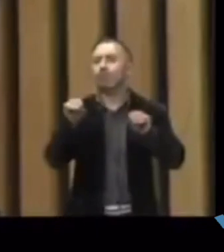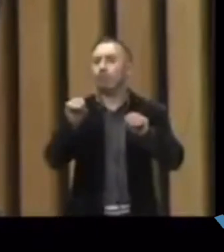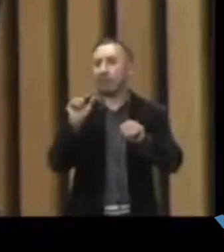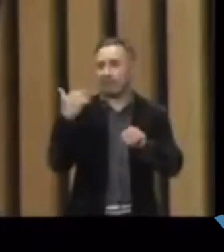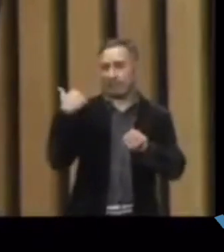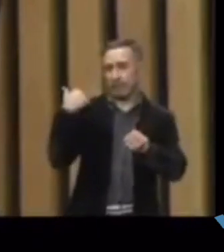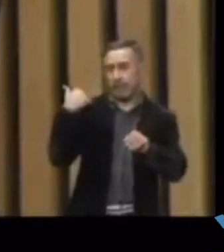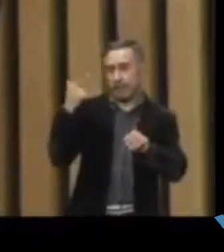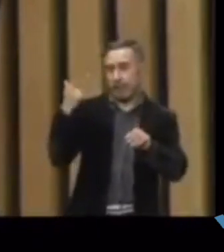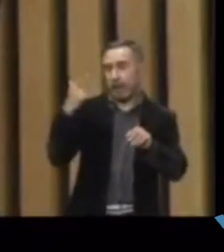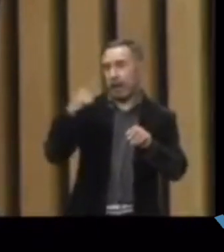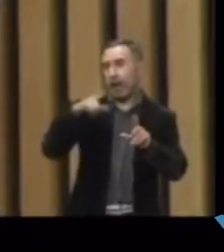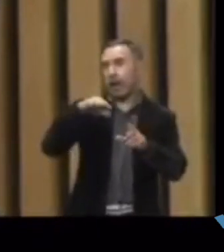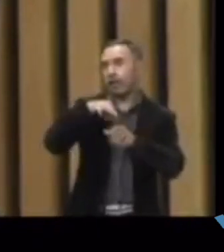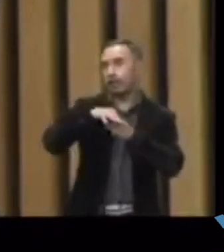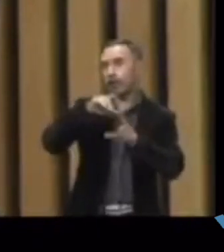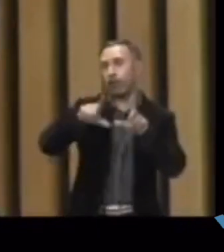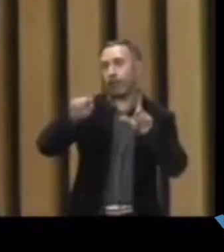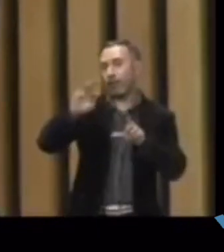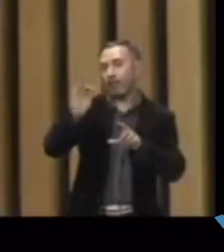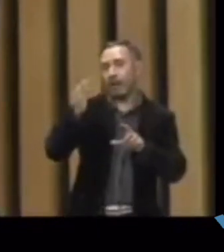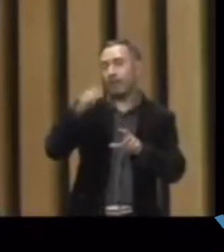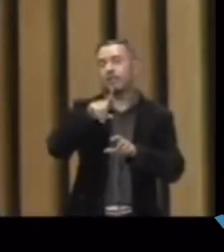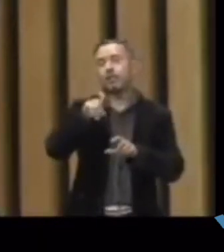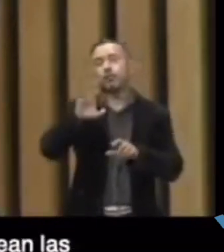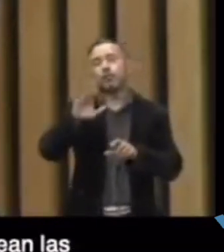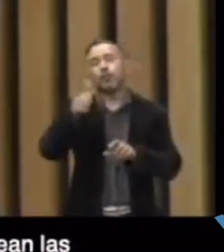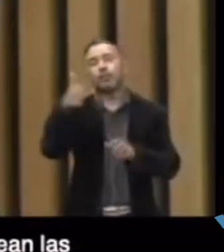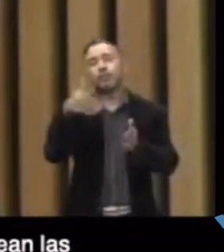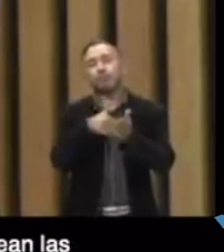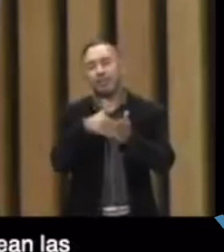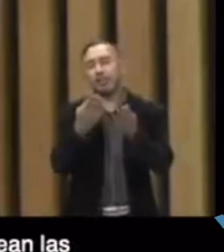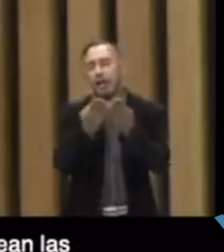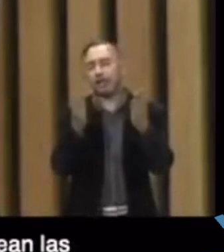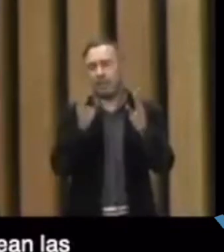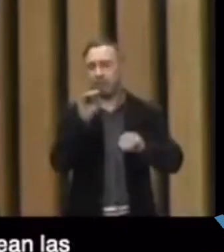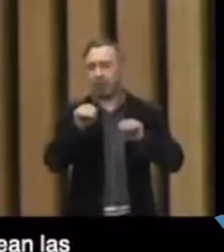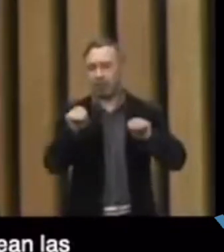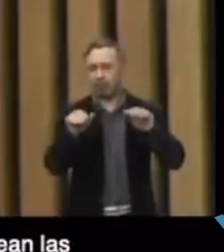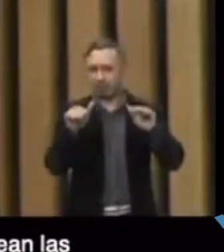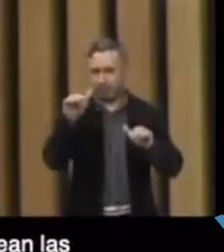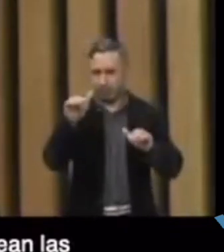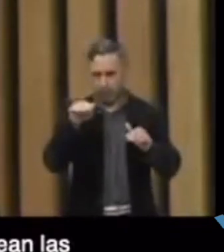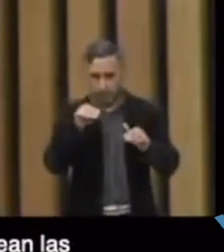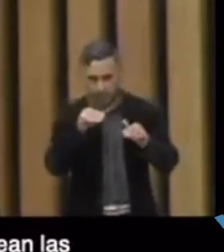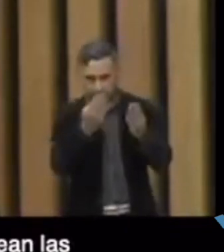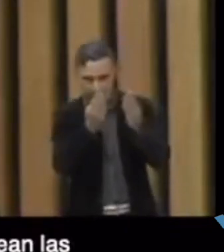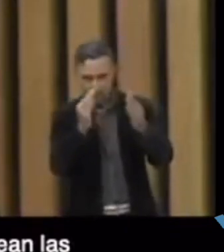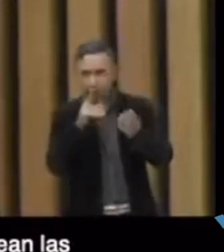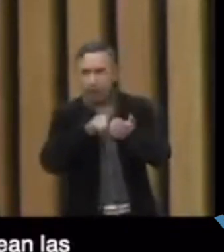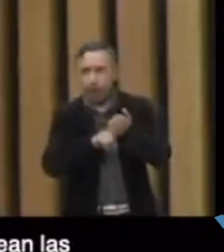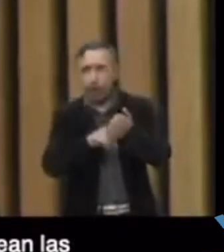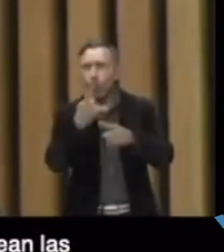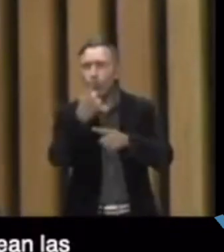federal se instalaron 156 mil casillas están ustedes en la idea de que un tercio de esas casillas